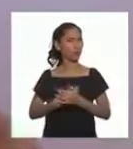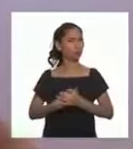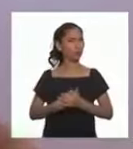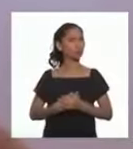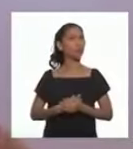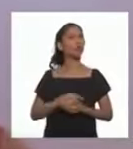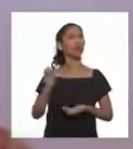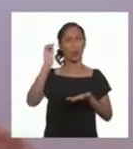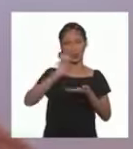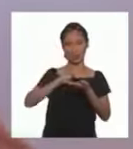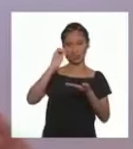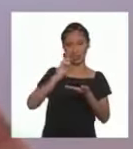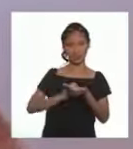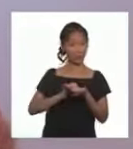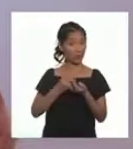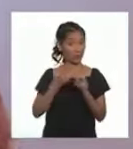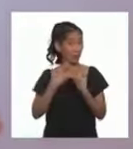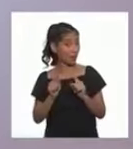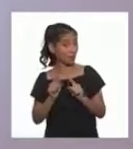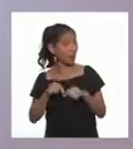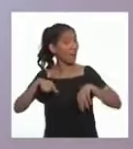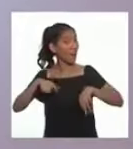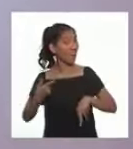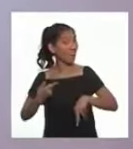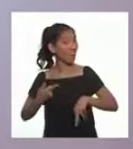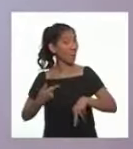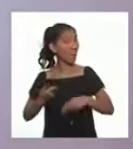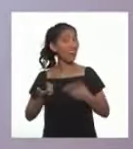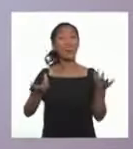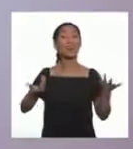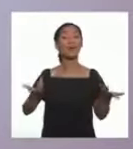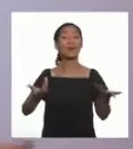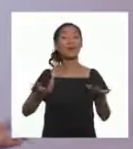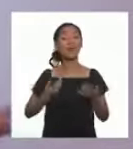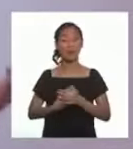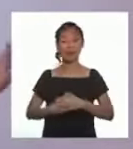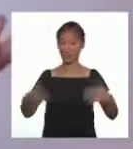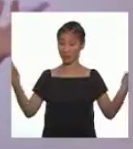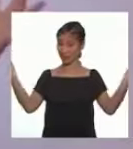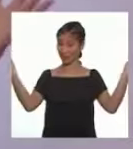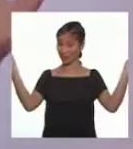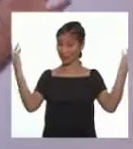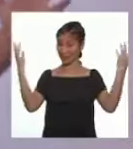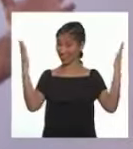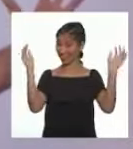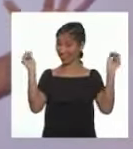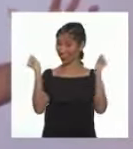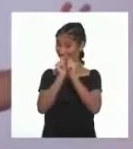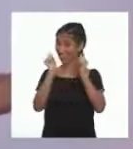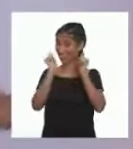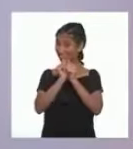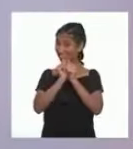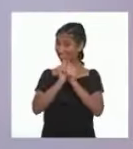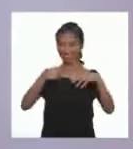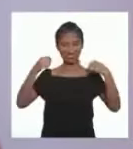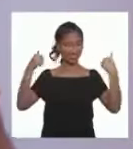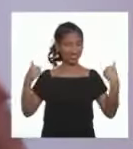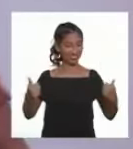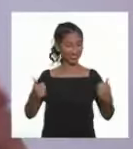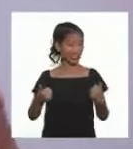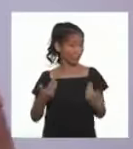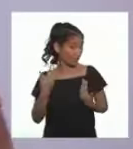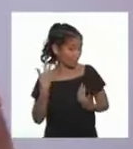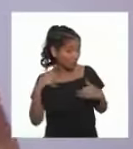hacerlo una vez más, pero esta vez lo hacemos con los dos brazos al mismo tiempo.